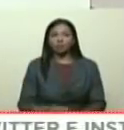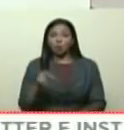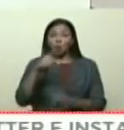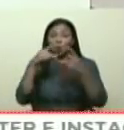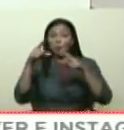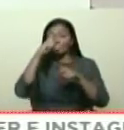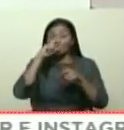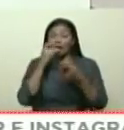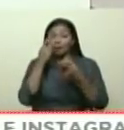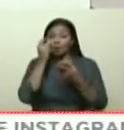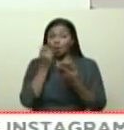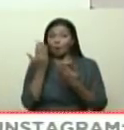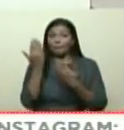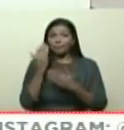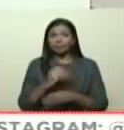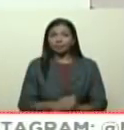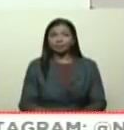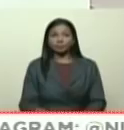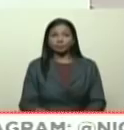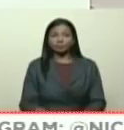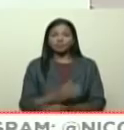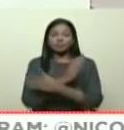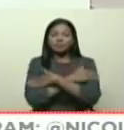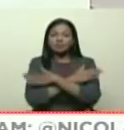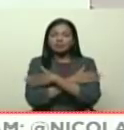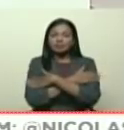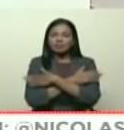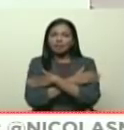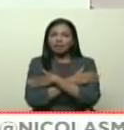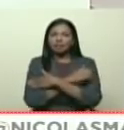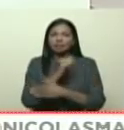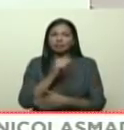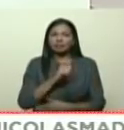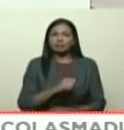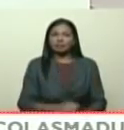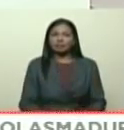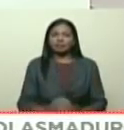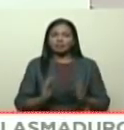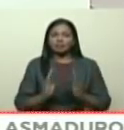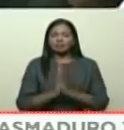Está cumpliendo años, Armando. Felicidades, pues.